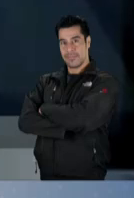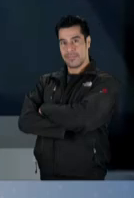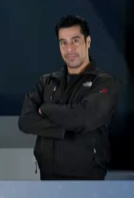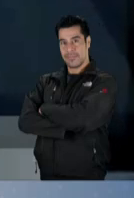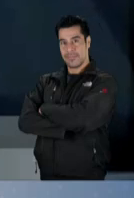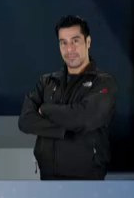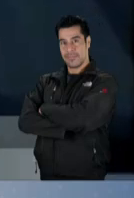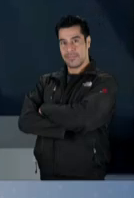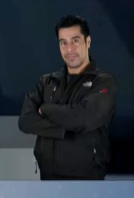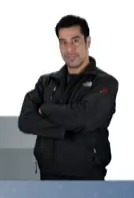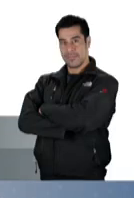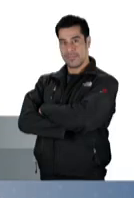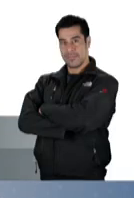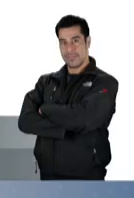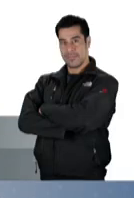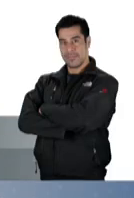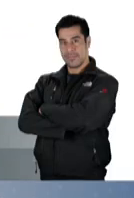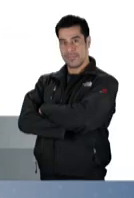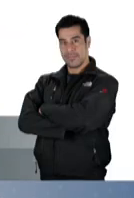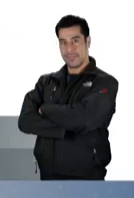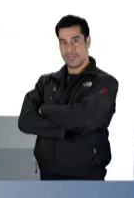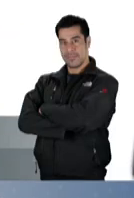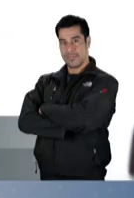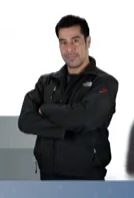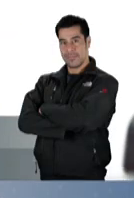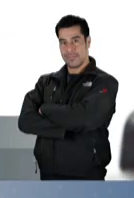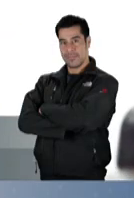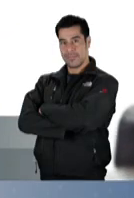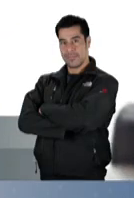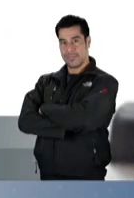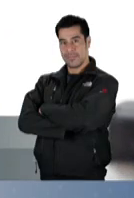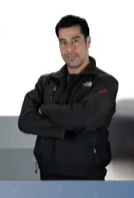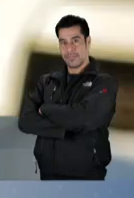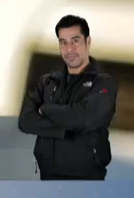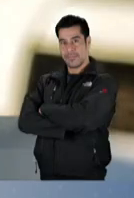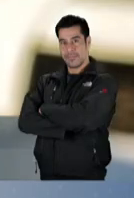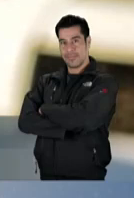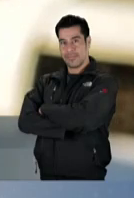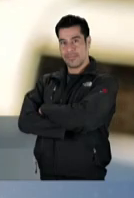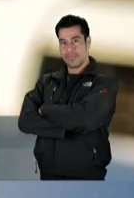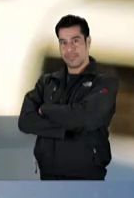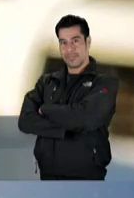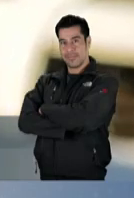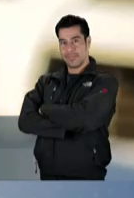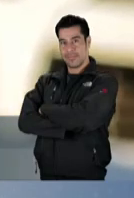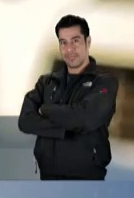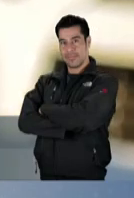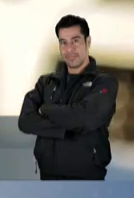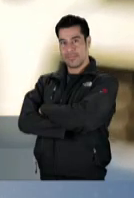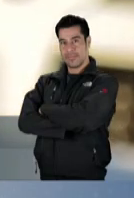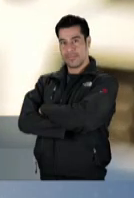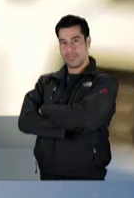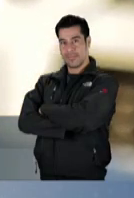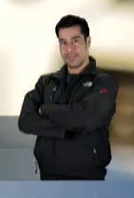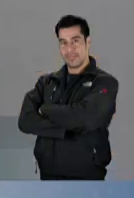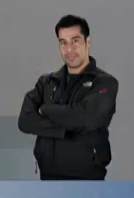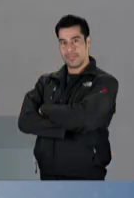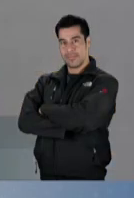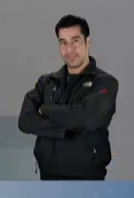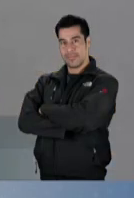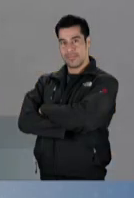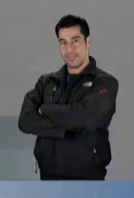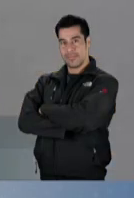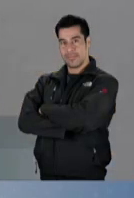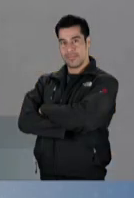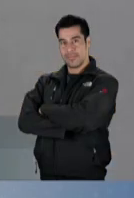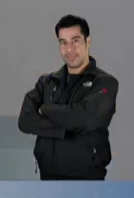no determinada y es por eso que se está haciendo el arqueo finalmente de parte de la empresa para verificar qué tipo de herramientas, qué tipo de elementos lograron robar